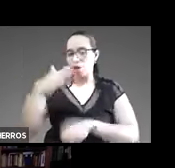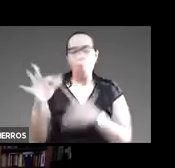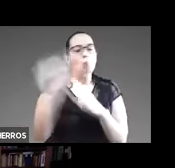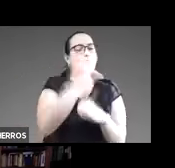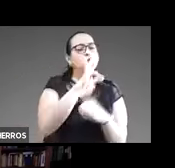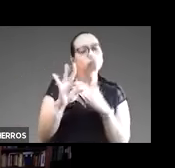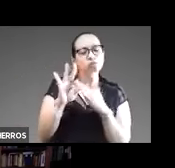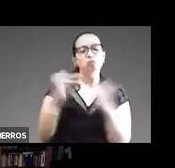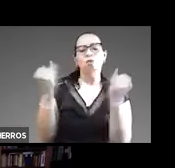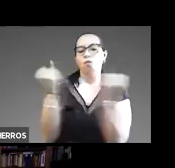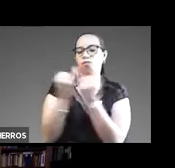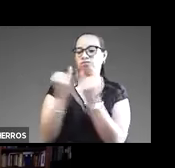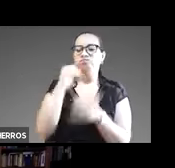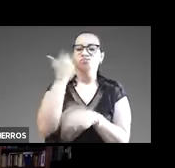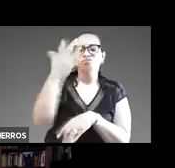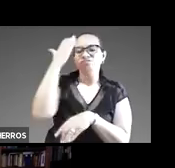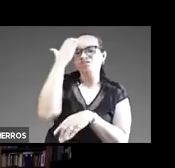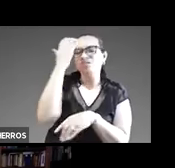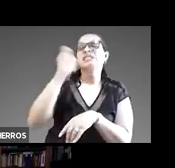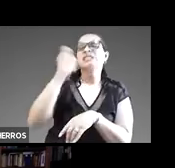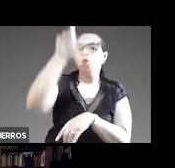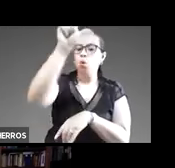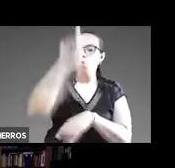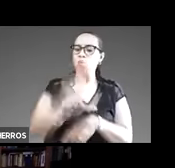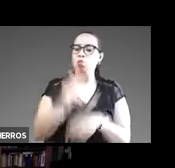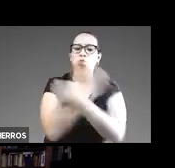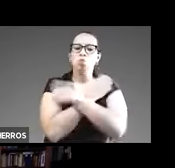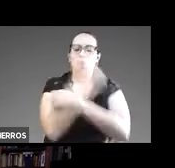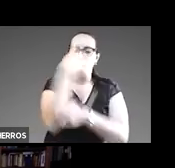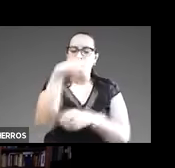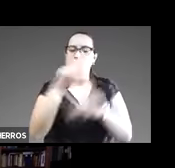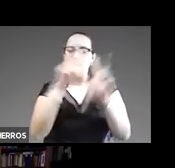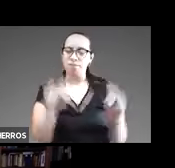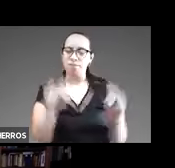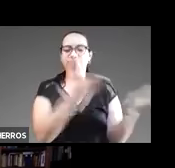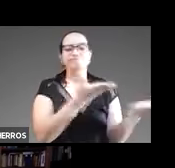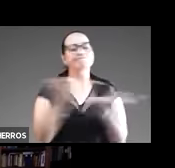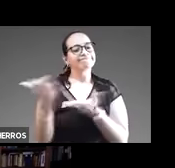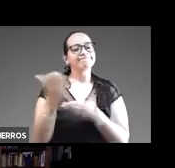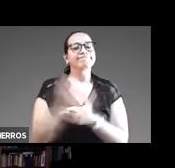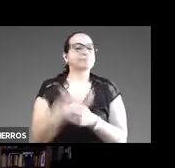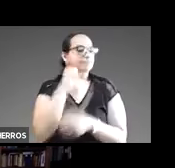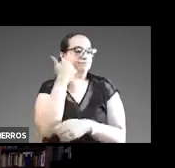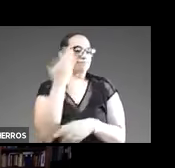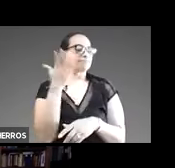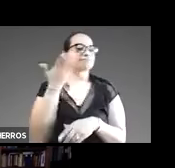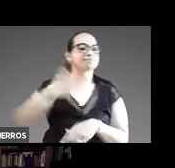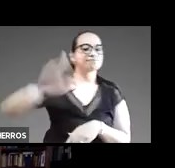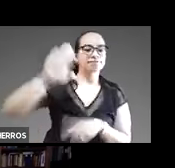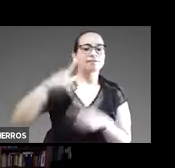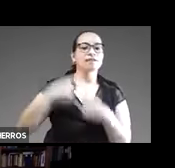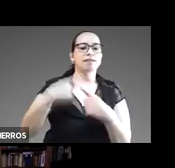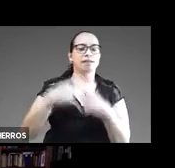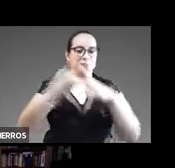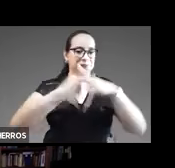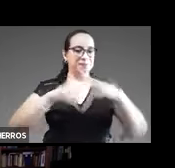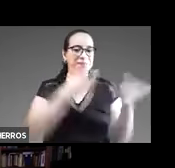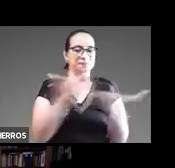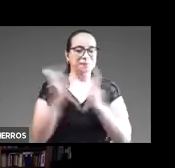poco sobre el Lunes por la Educación para la Paz. Entonces, le cedo la palabra a quien quiera dar inicio, por